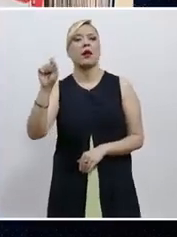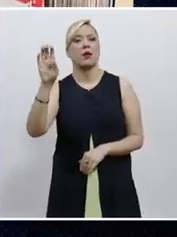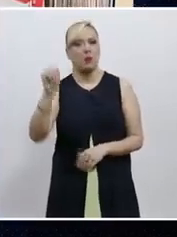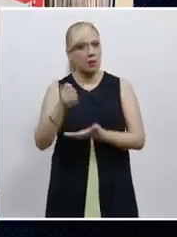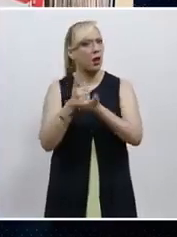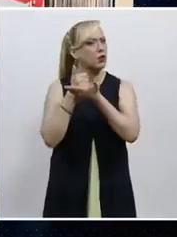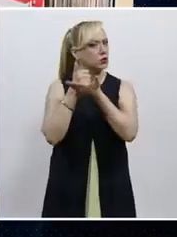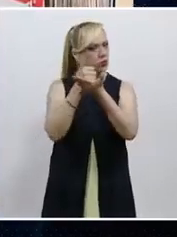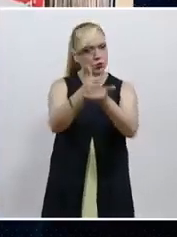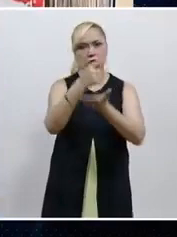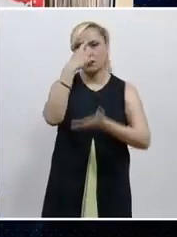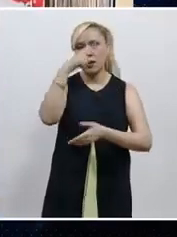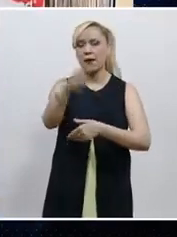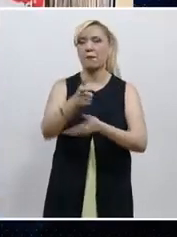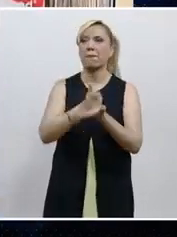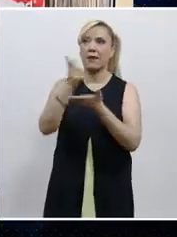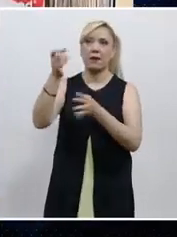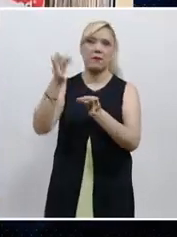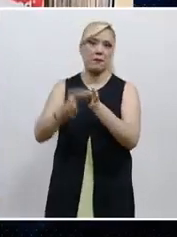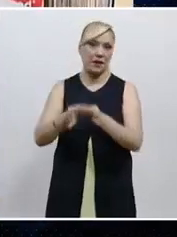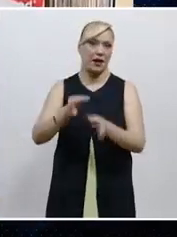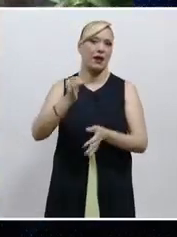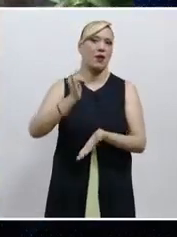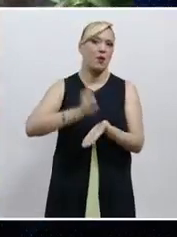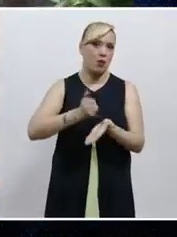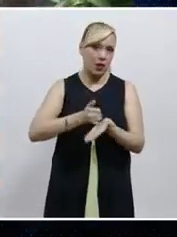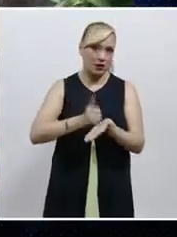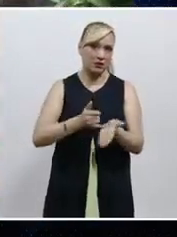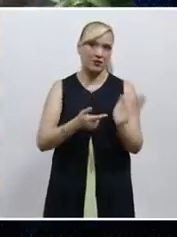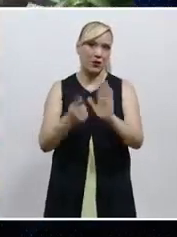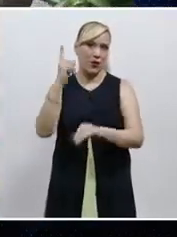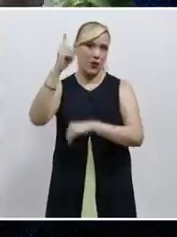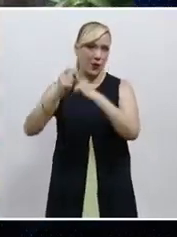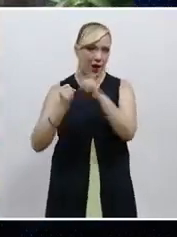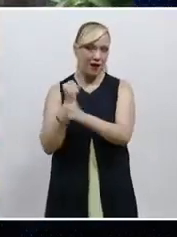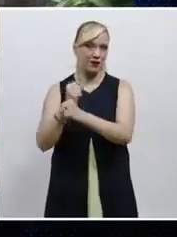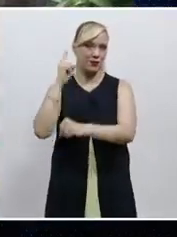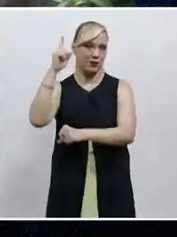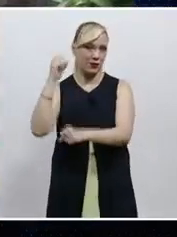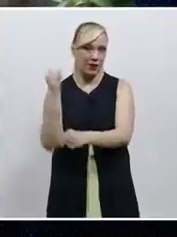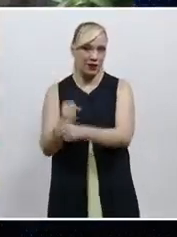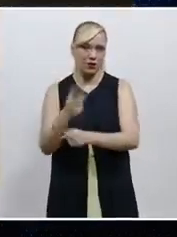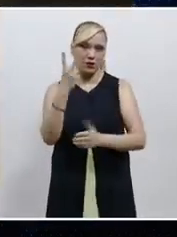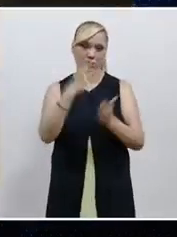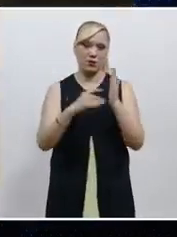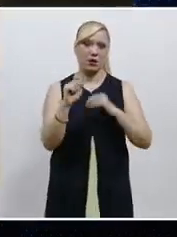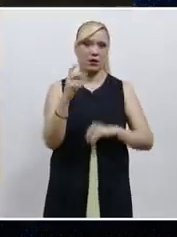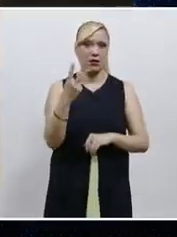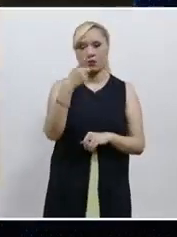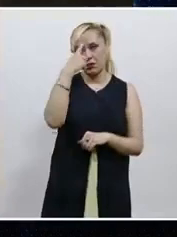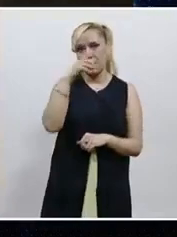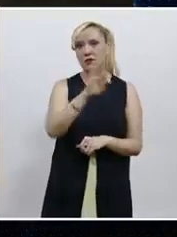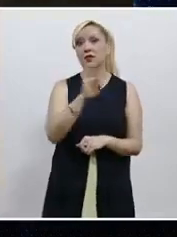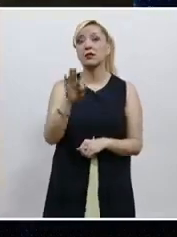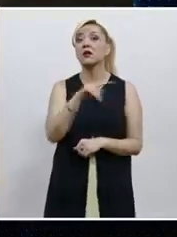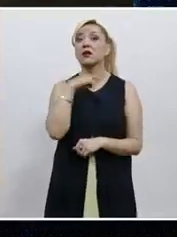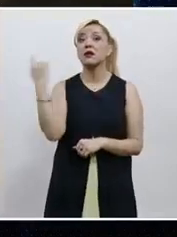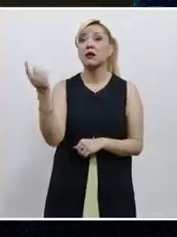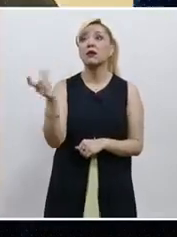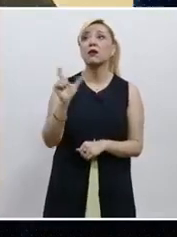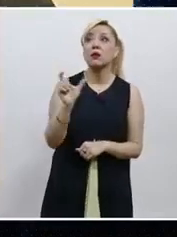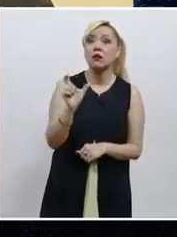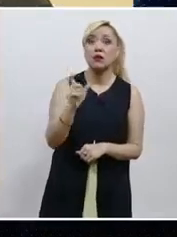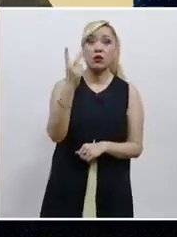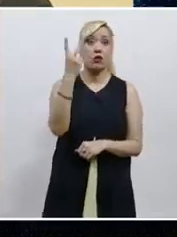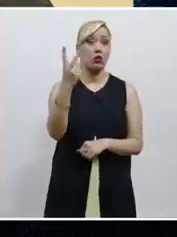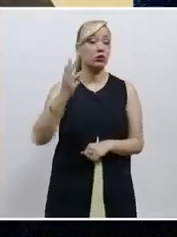personas físicas que así lo requieran en la presentación de su Declaración Anual de Impuestos 2022, cuya fecha límite de presentación